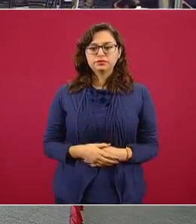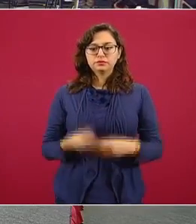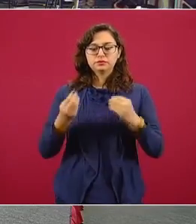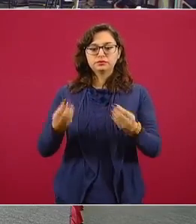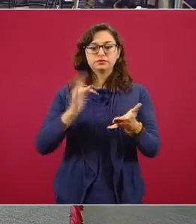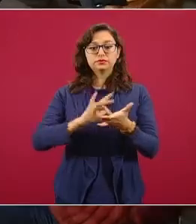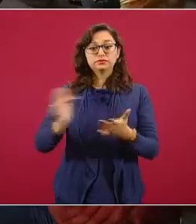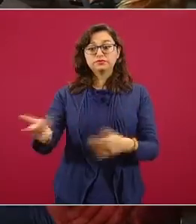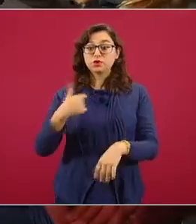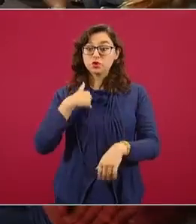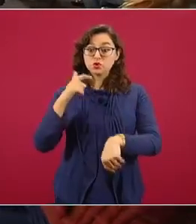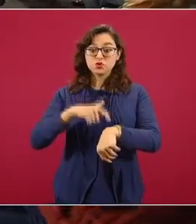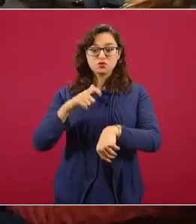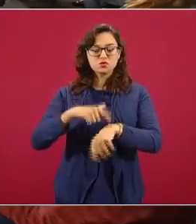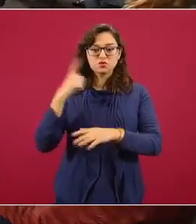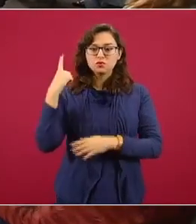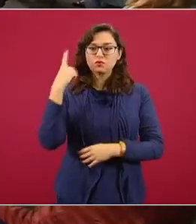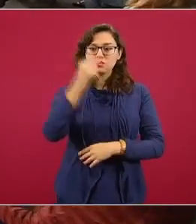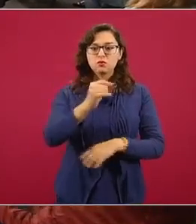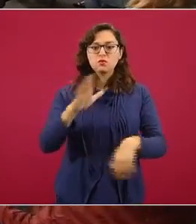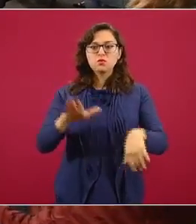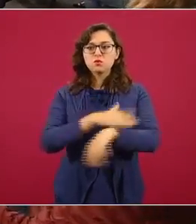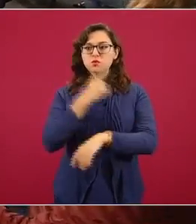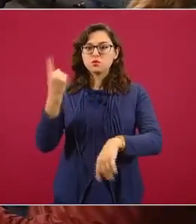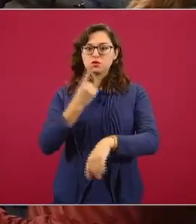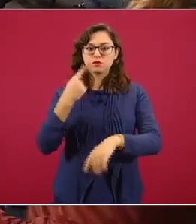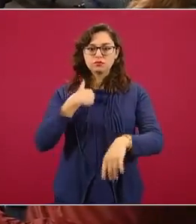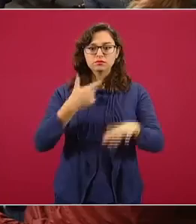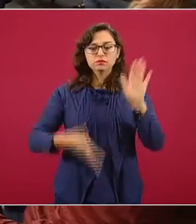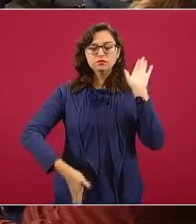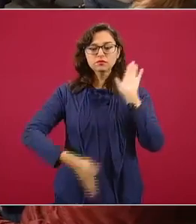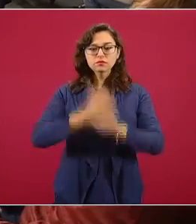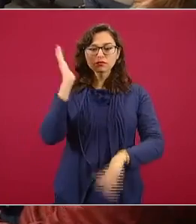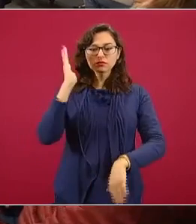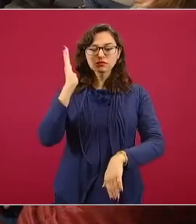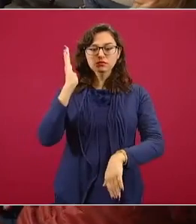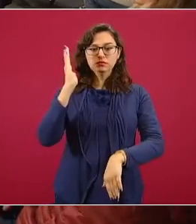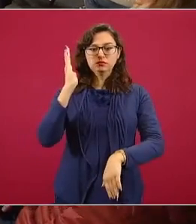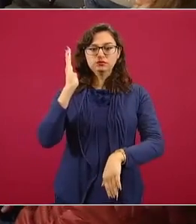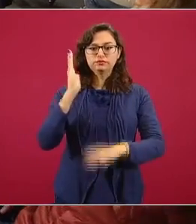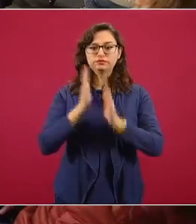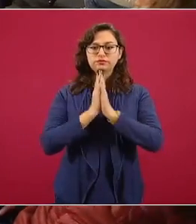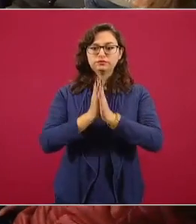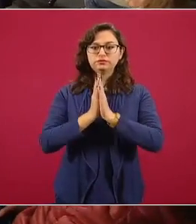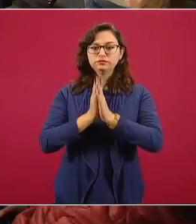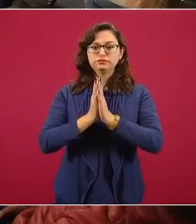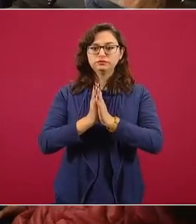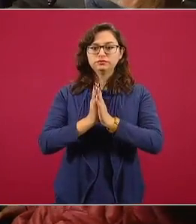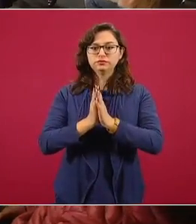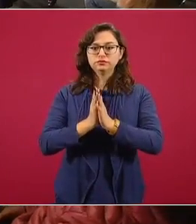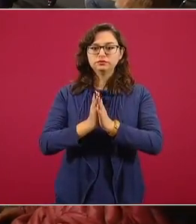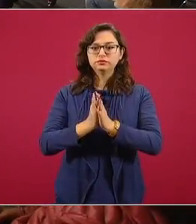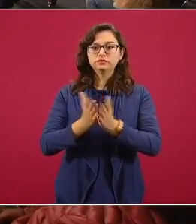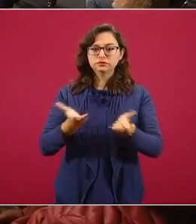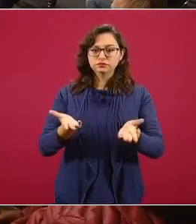porque si no ya no llego. Voy a… Por favor, sí, por favor.